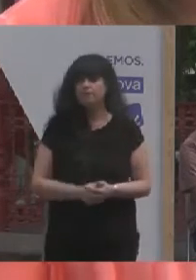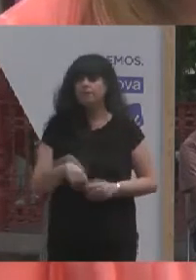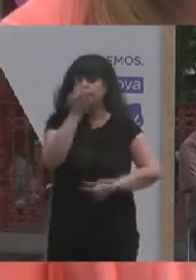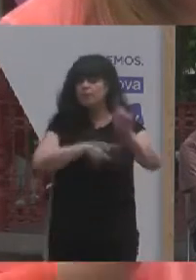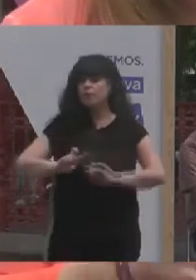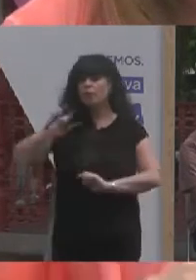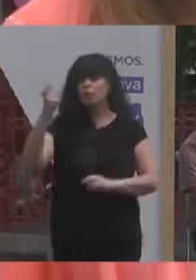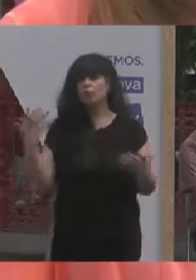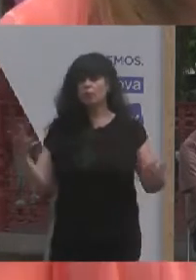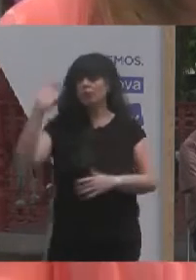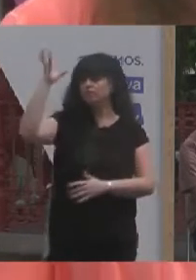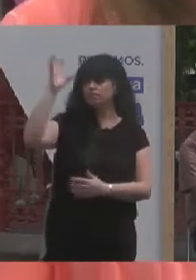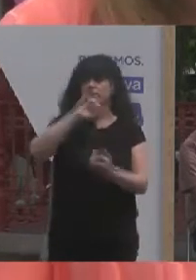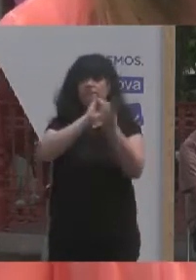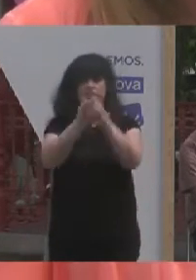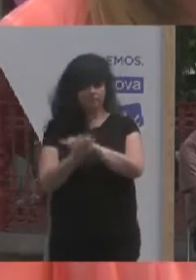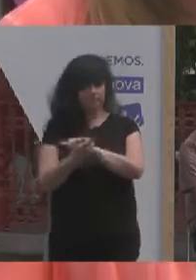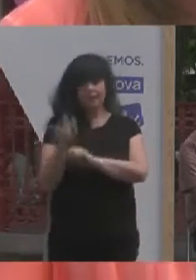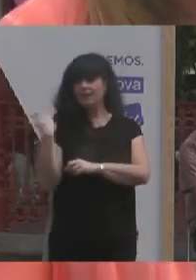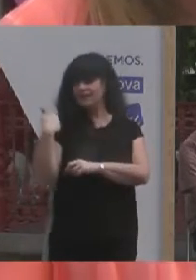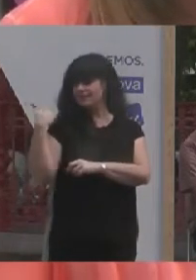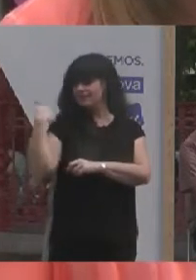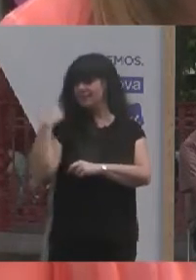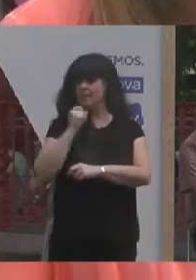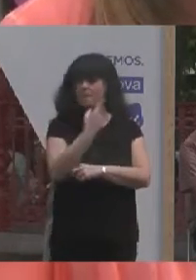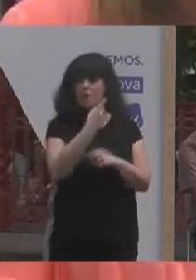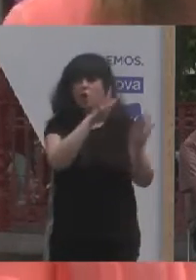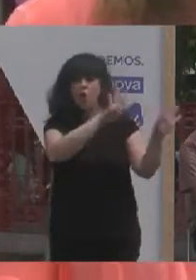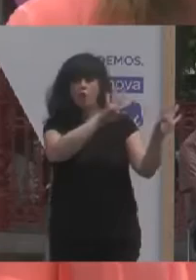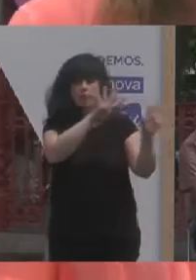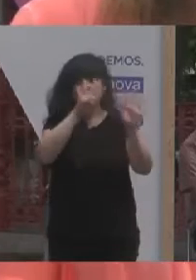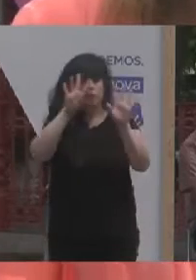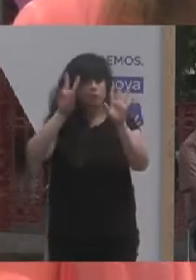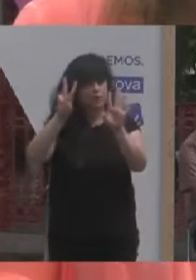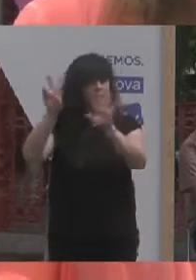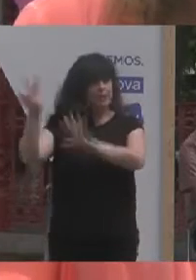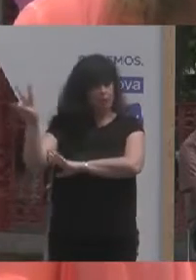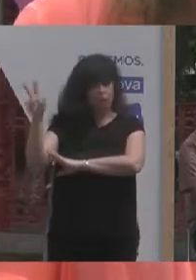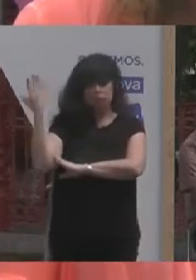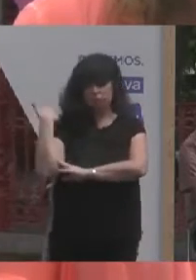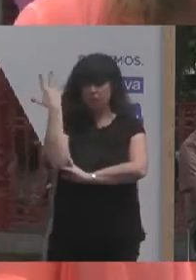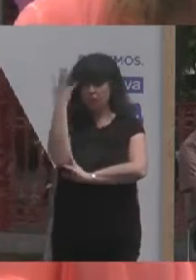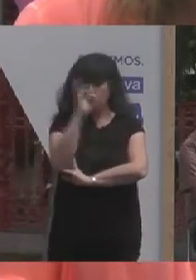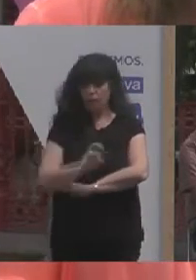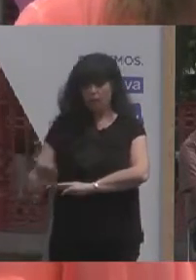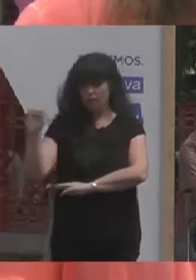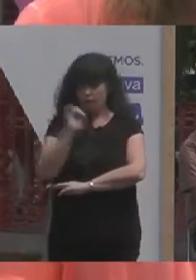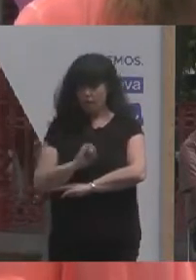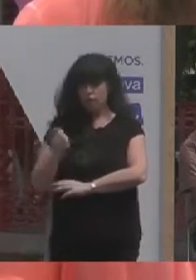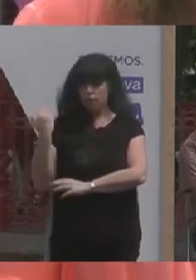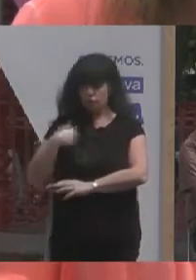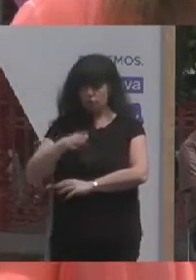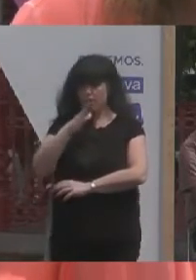cambio climático que está señalado xa desde o ano 72 no Club de Roma, é dicir, fai 50 anos, que alentaba